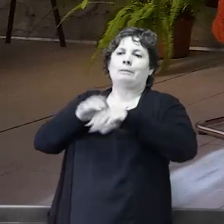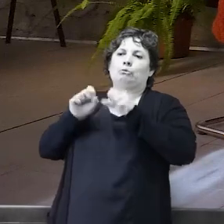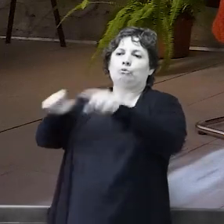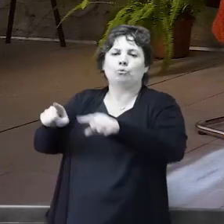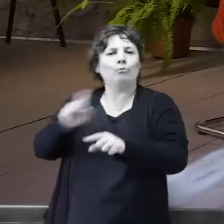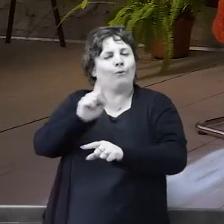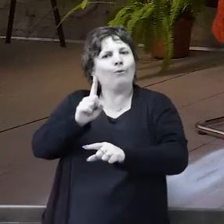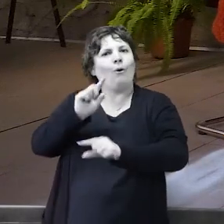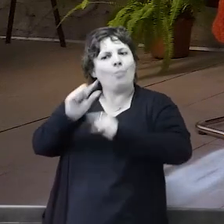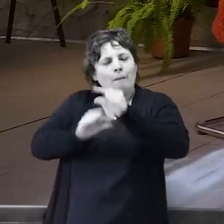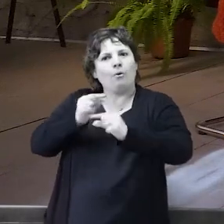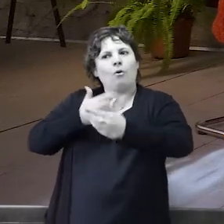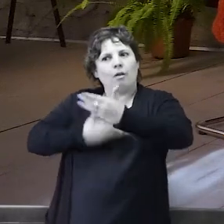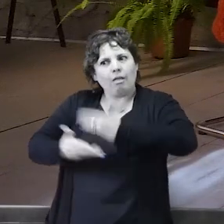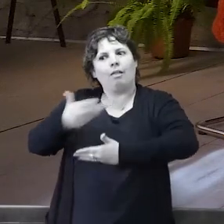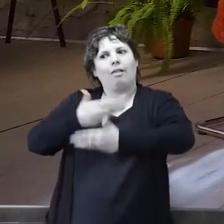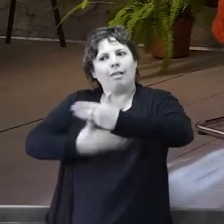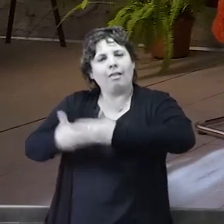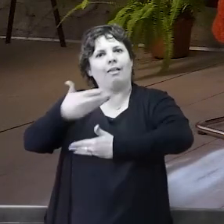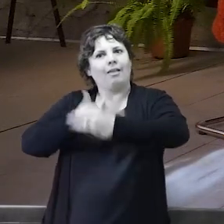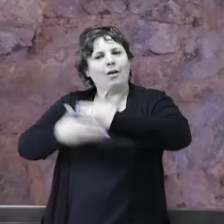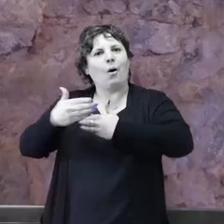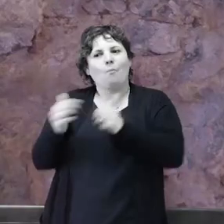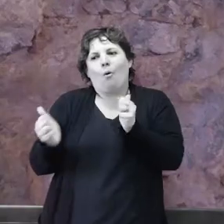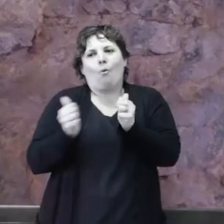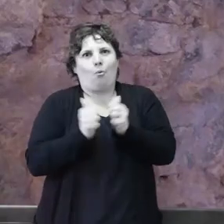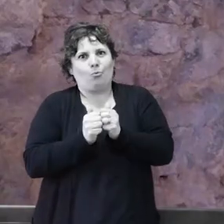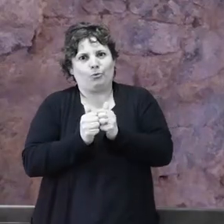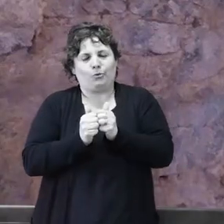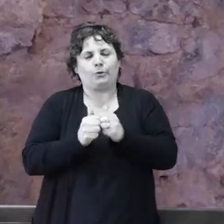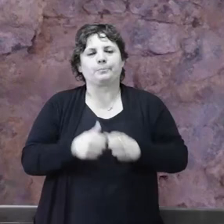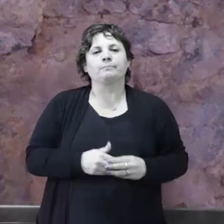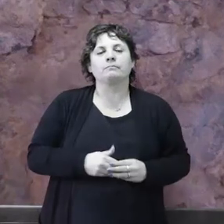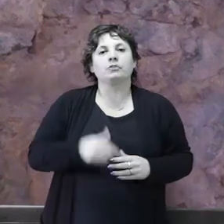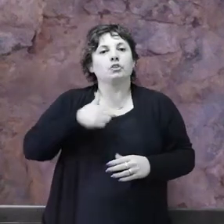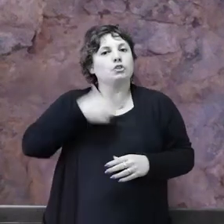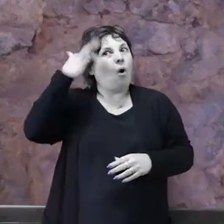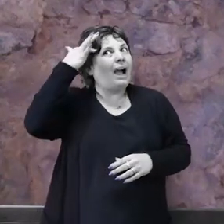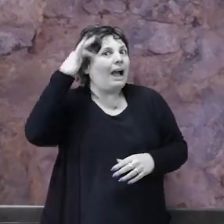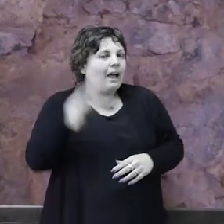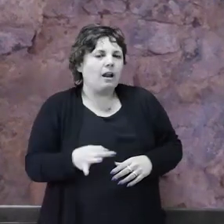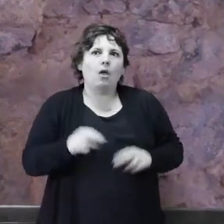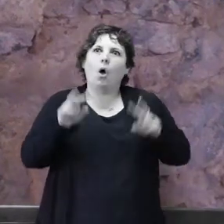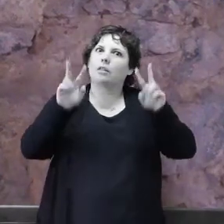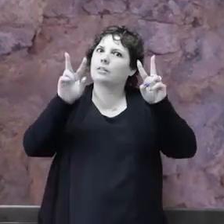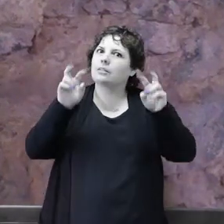ser compartida o trabajada conjuntamente. Yo creo, Alejandra, que es un tema